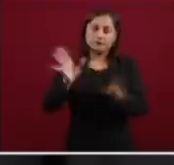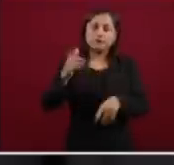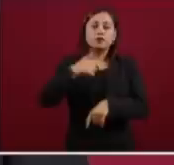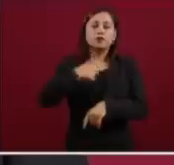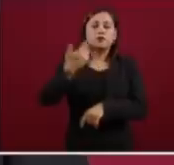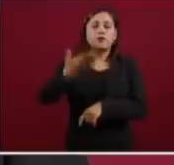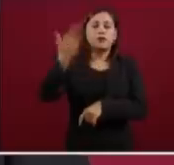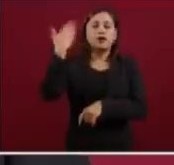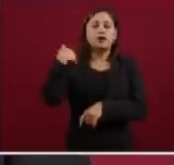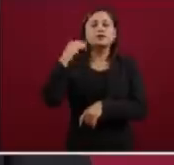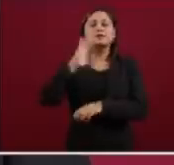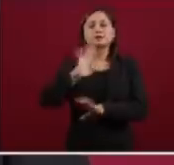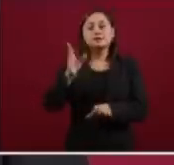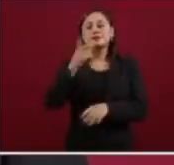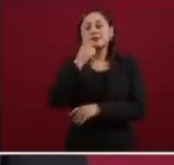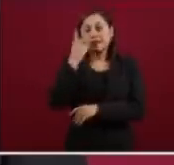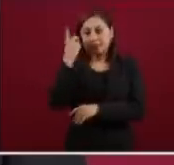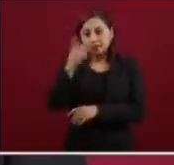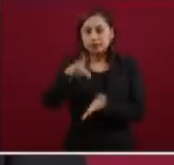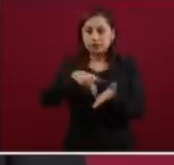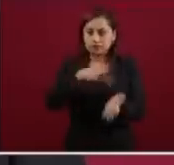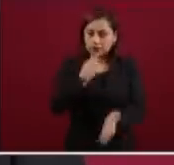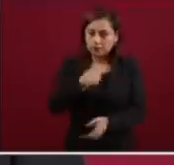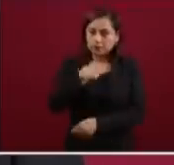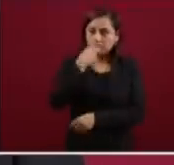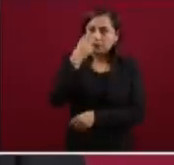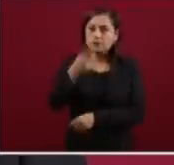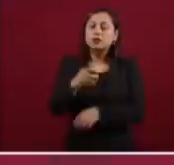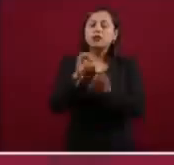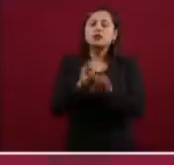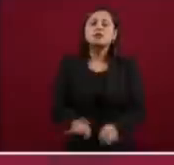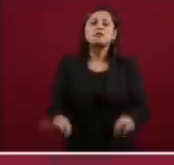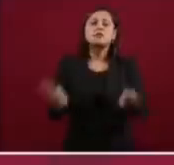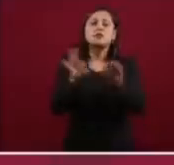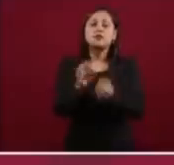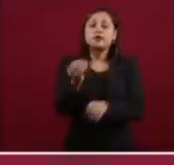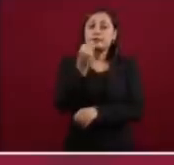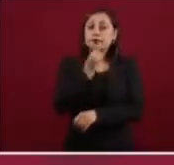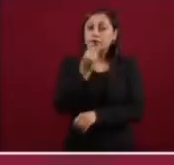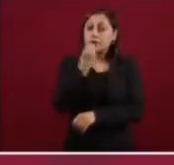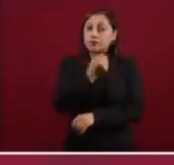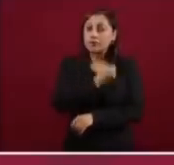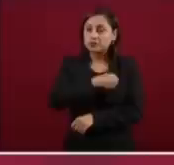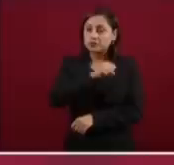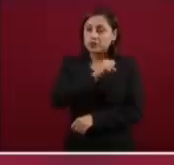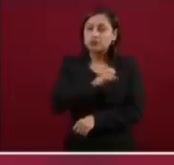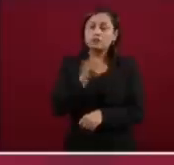repito es muy importante la alimentación cuidar la alimentación